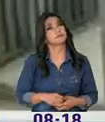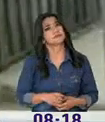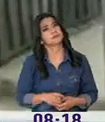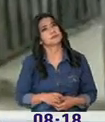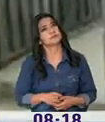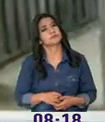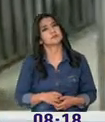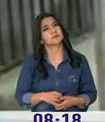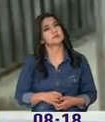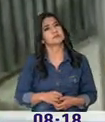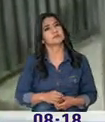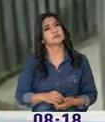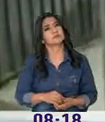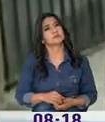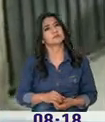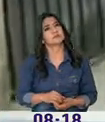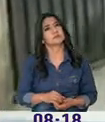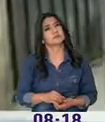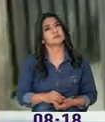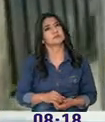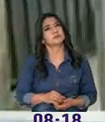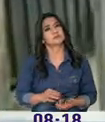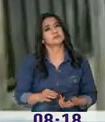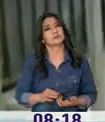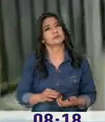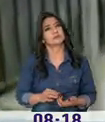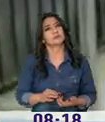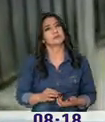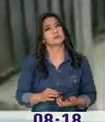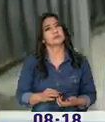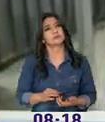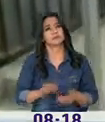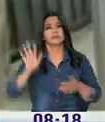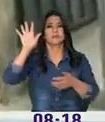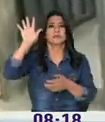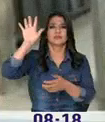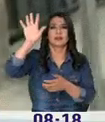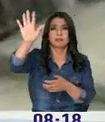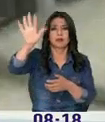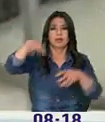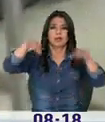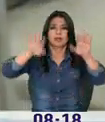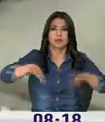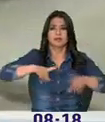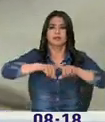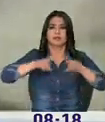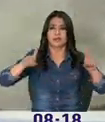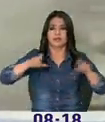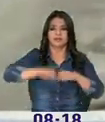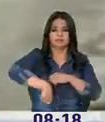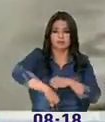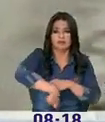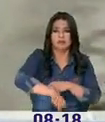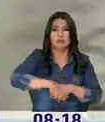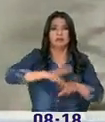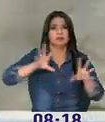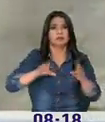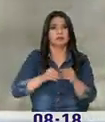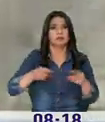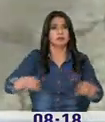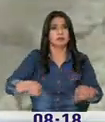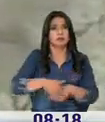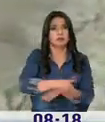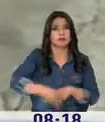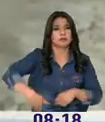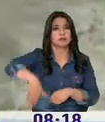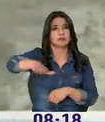son señales de tránsito iguales que cualquier otra y han sido ya tapadas, obstaculizadas. Las líneas marcadas en la calzada también abajo, al